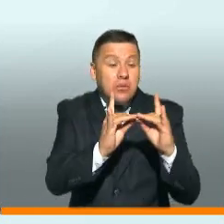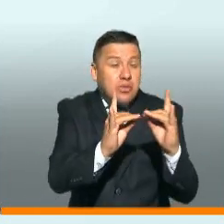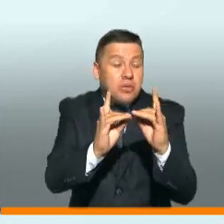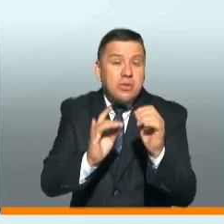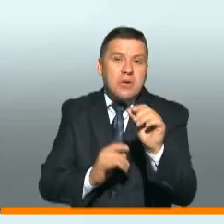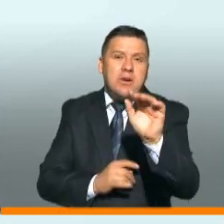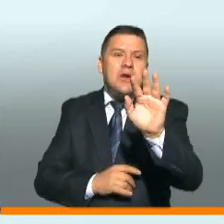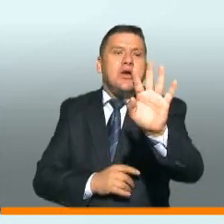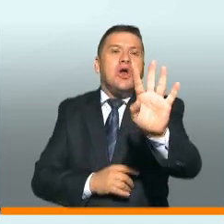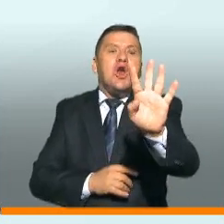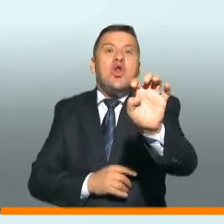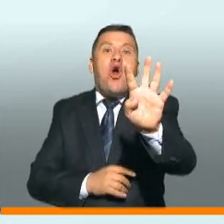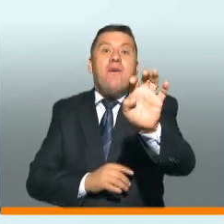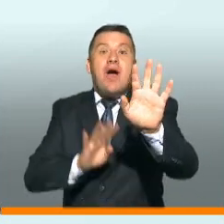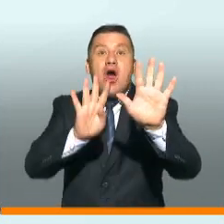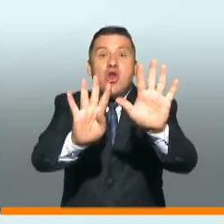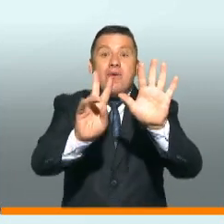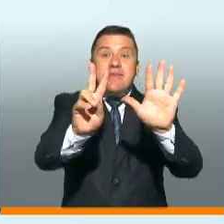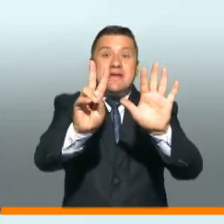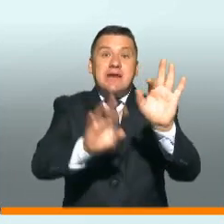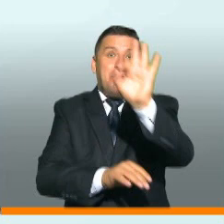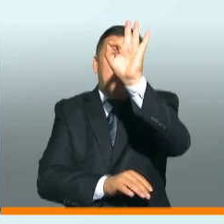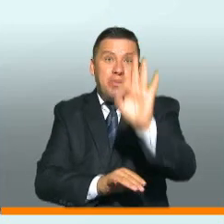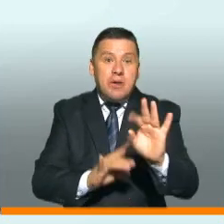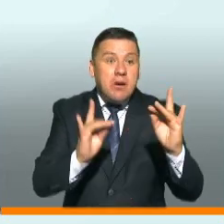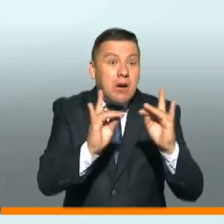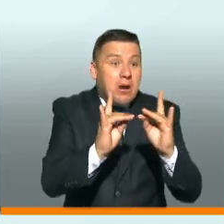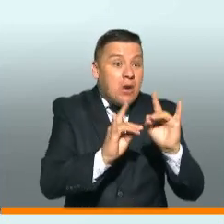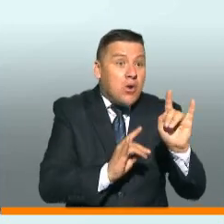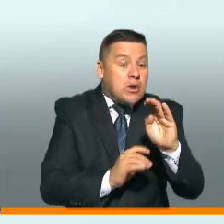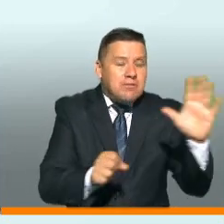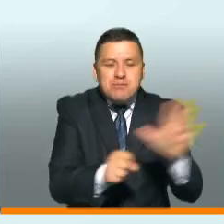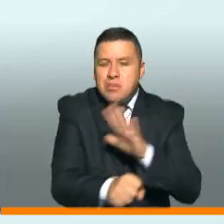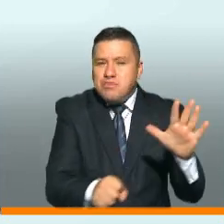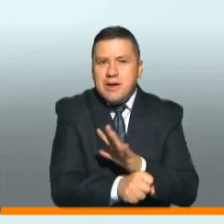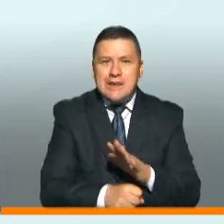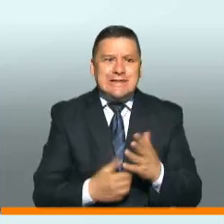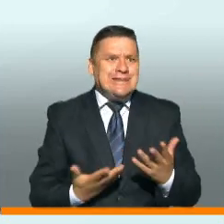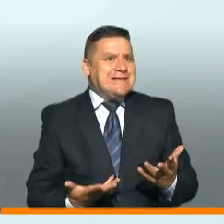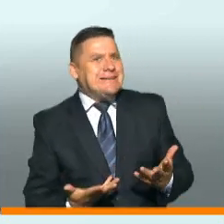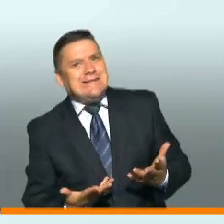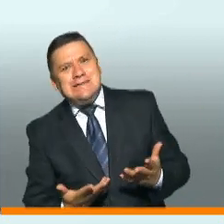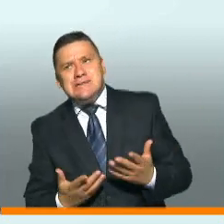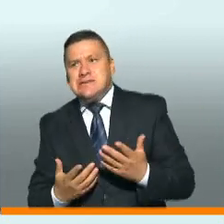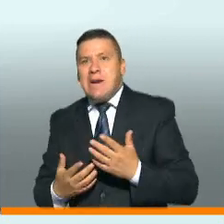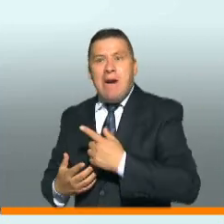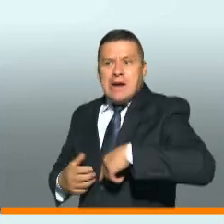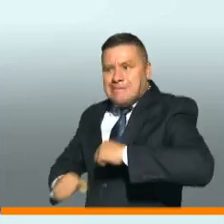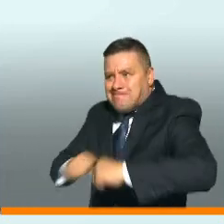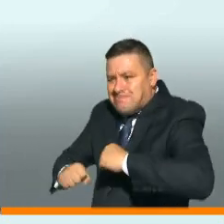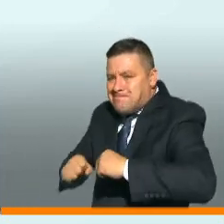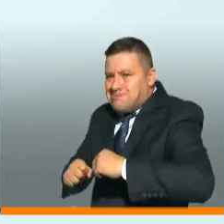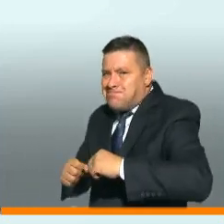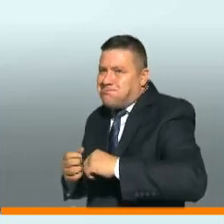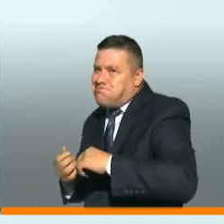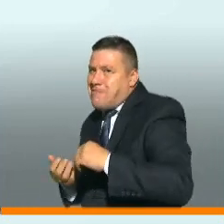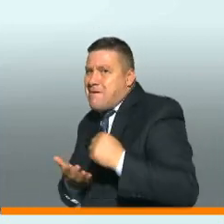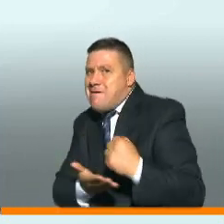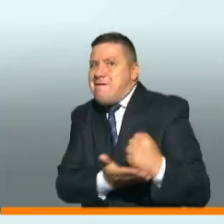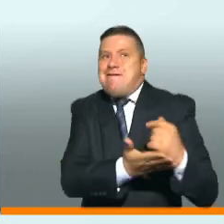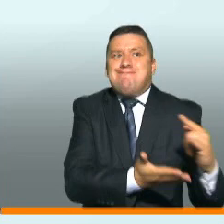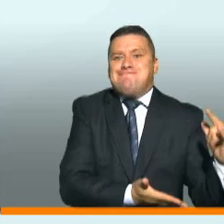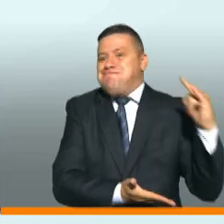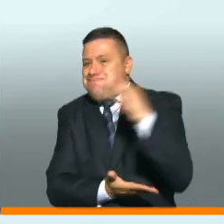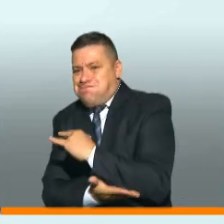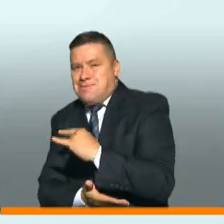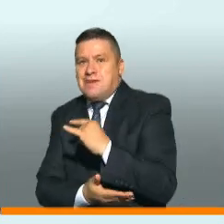del 97% de las camas de cuidado intensivo, lo cual nos ha obligado a desplegar toda una acción en conjunto con el departamento, con